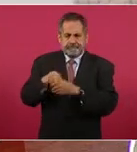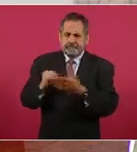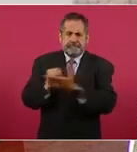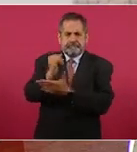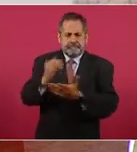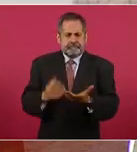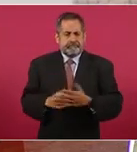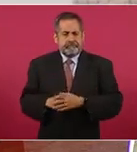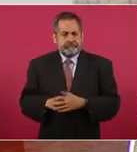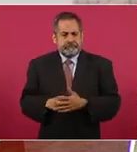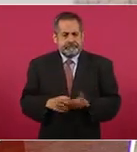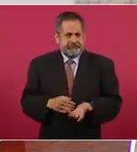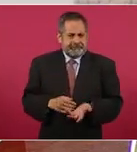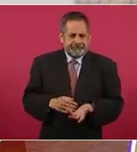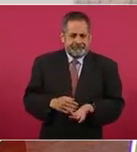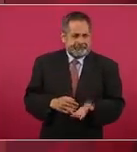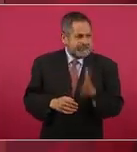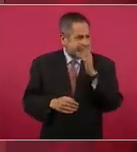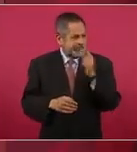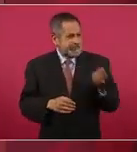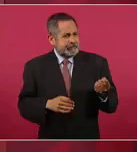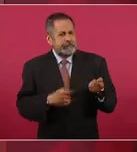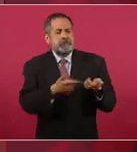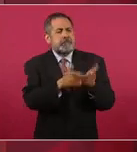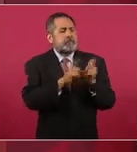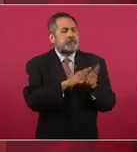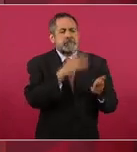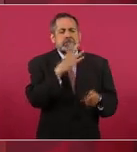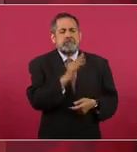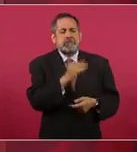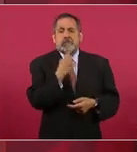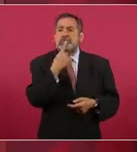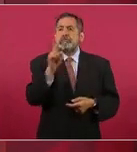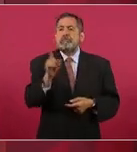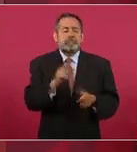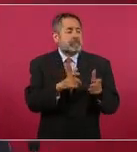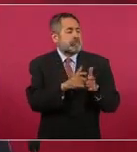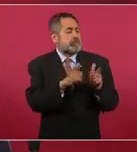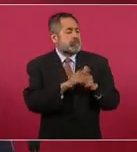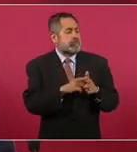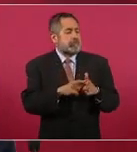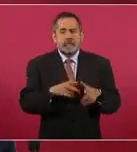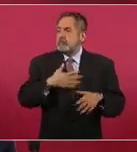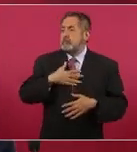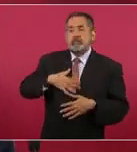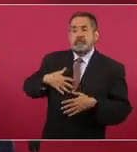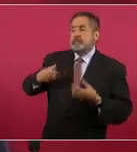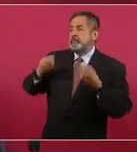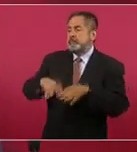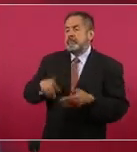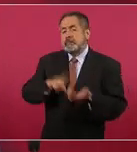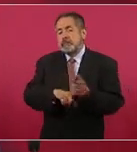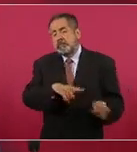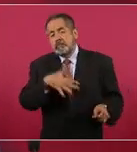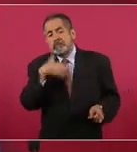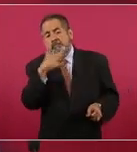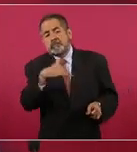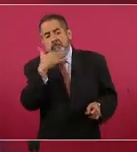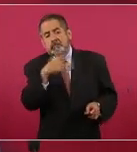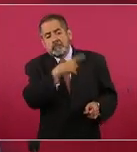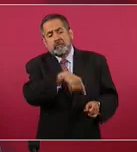No es posible que un grupo de intereses creados corruptos